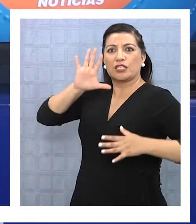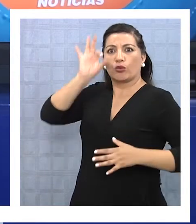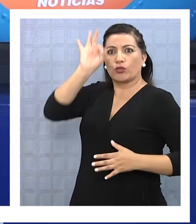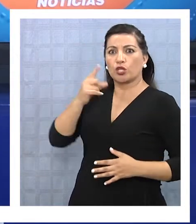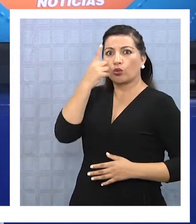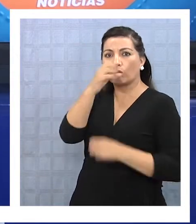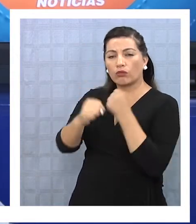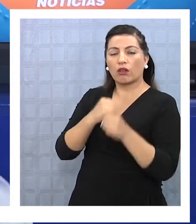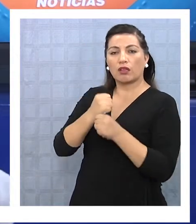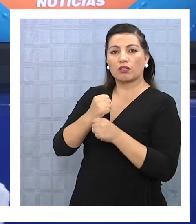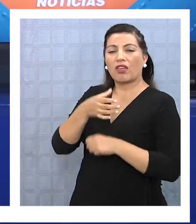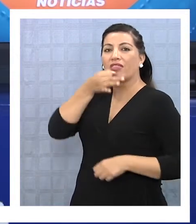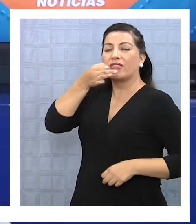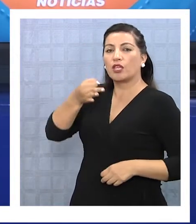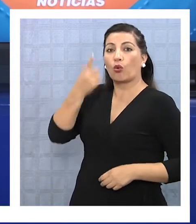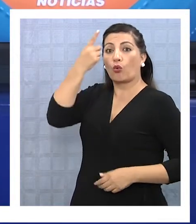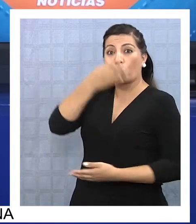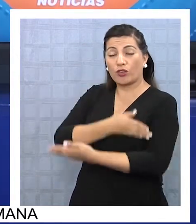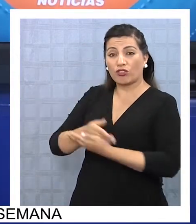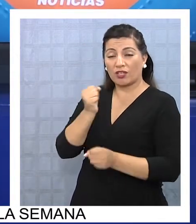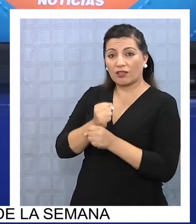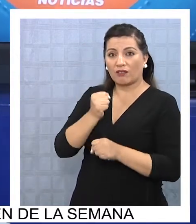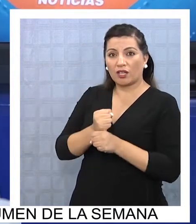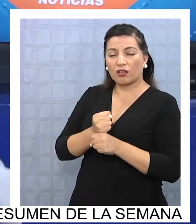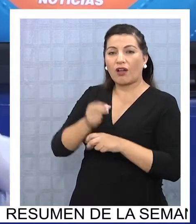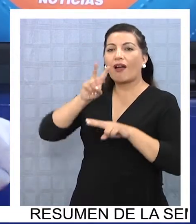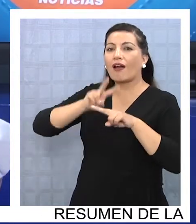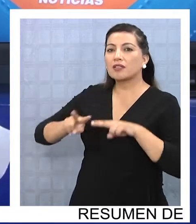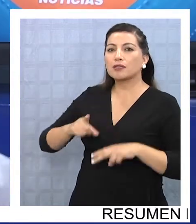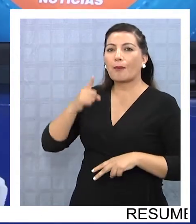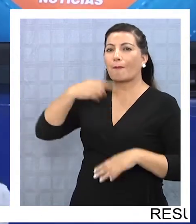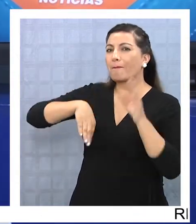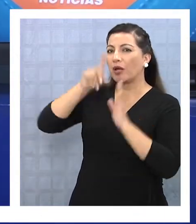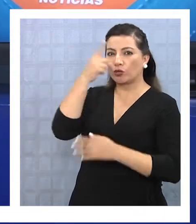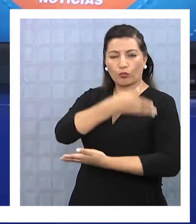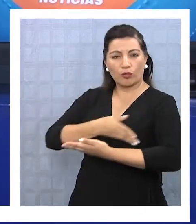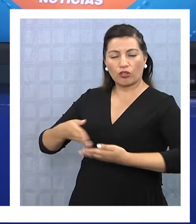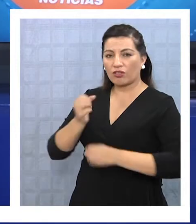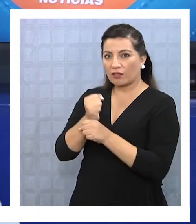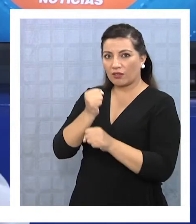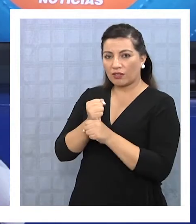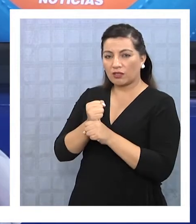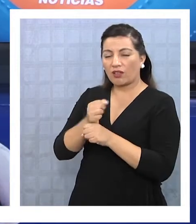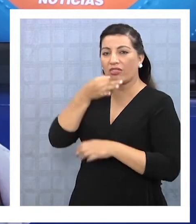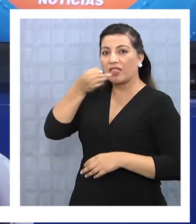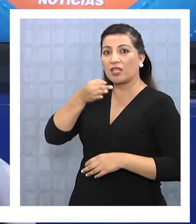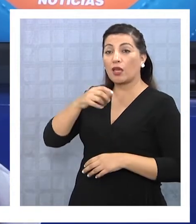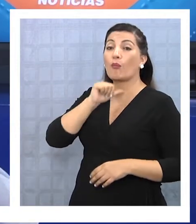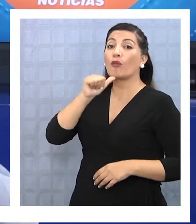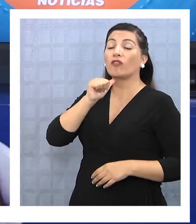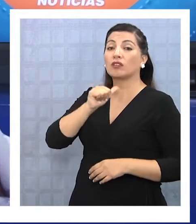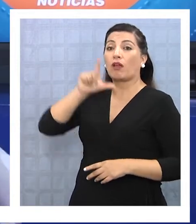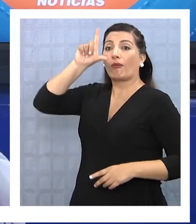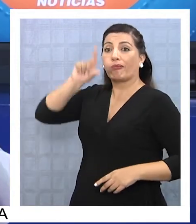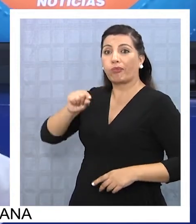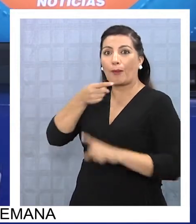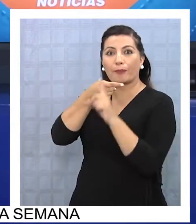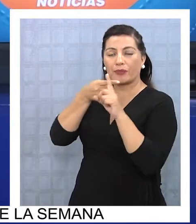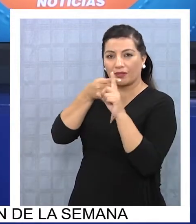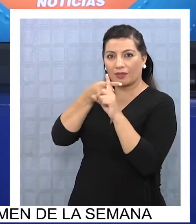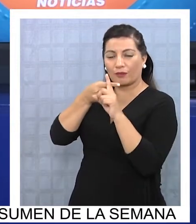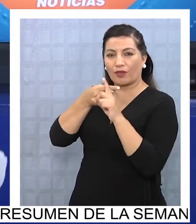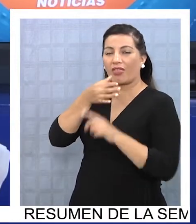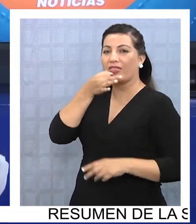5% promedio al año. Dijimos que íbamos a crear 1 millón de empleos, creamos más de 1 millón de empleos. Dijimos que íbamos a reducir la pobreza, la redujimos a la